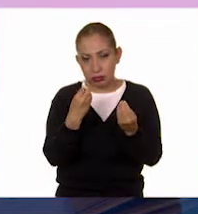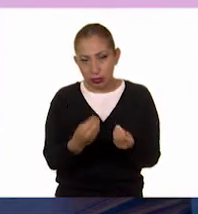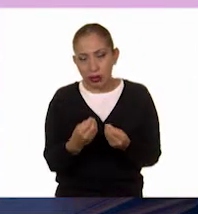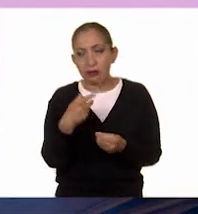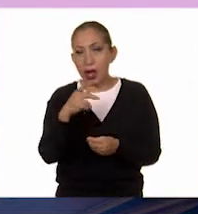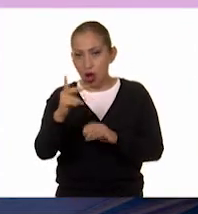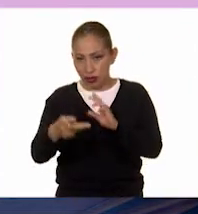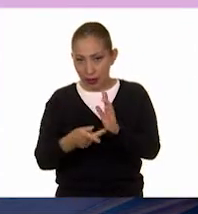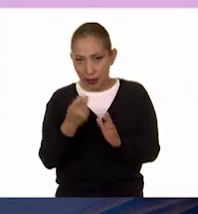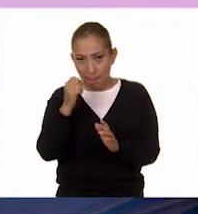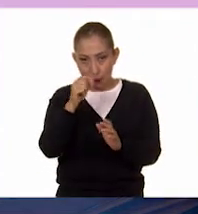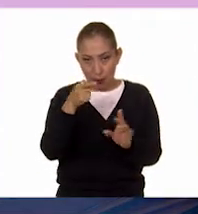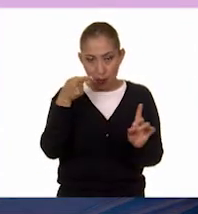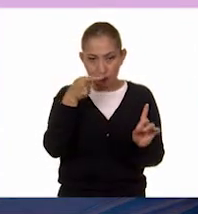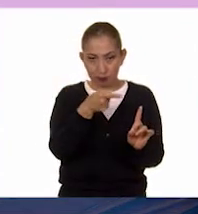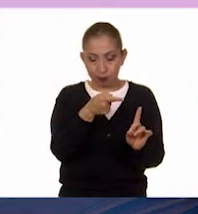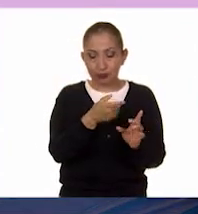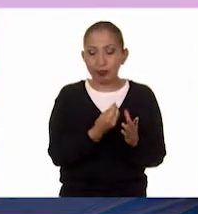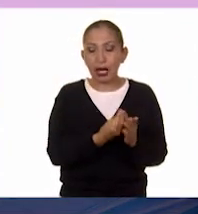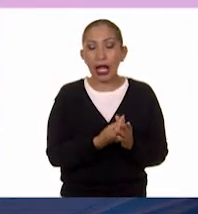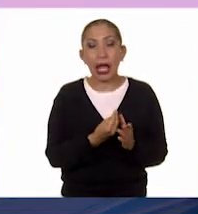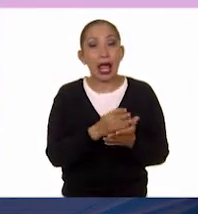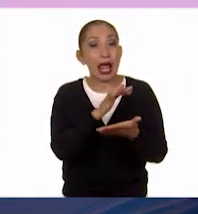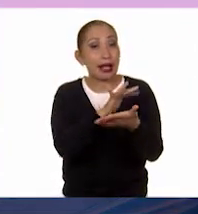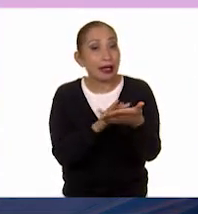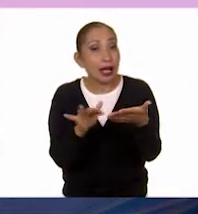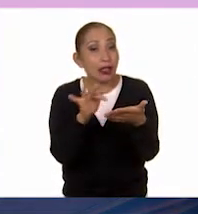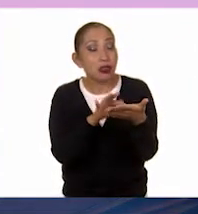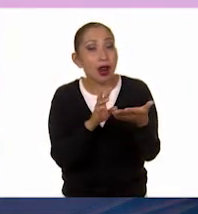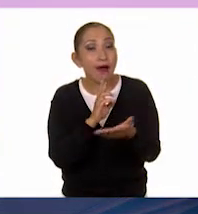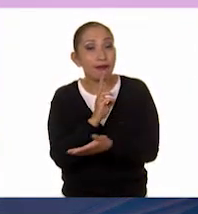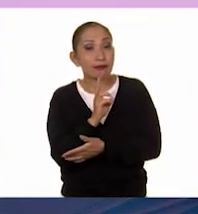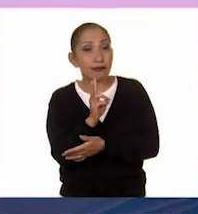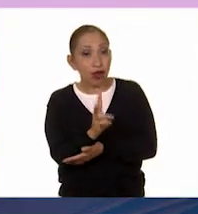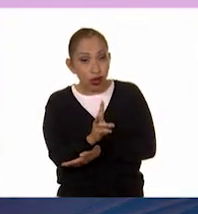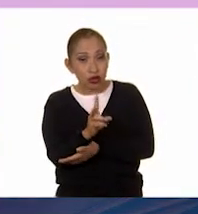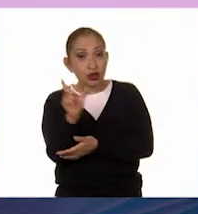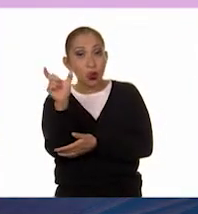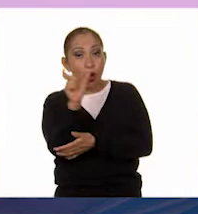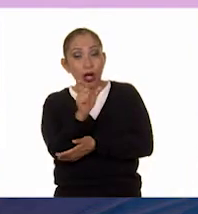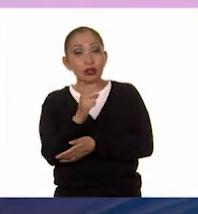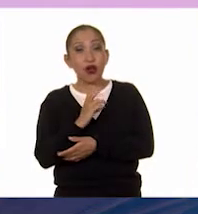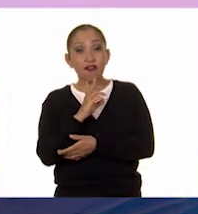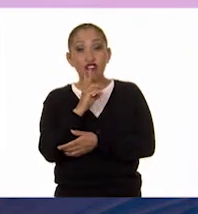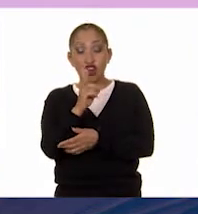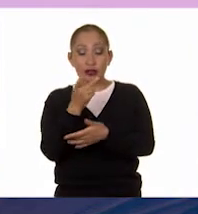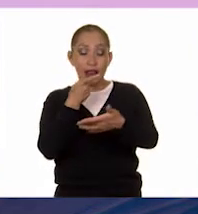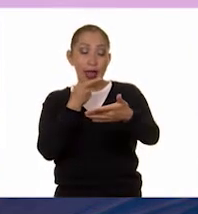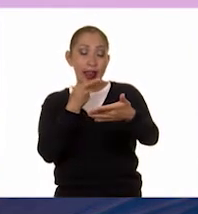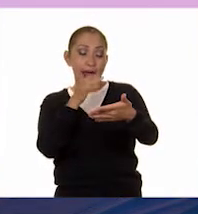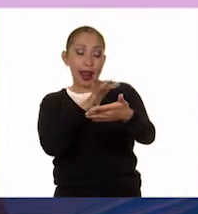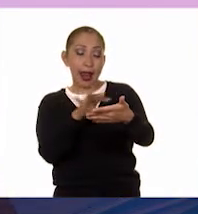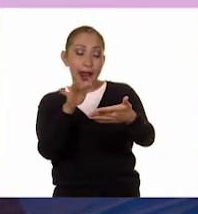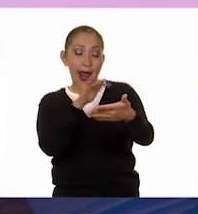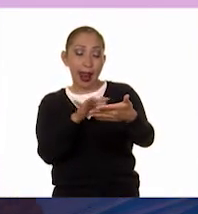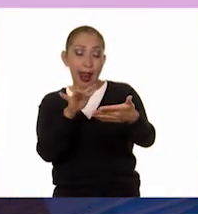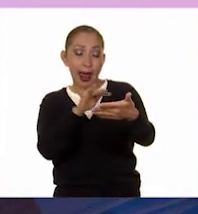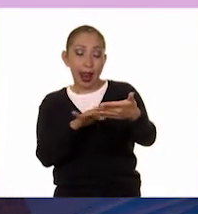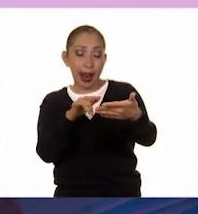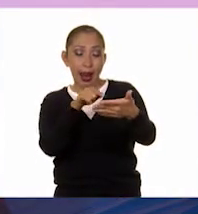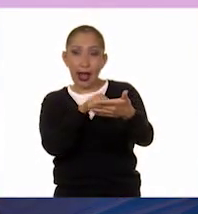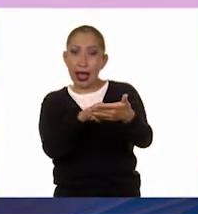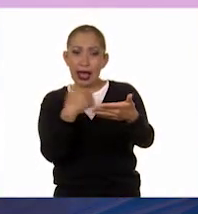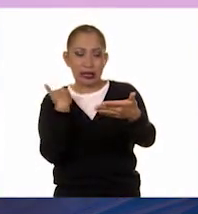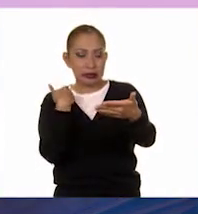Pero volviendo al asunto central de la clase, la lectura en voz alta. Cuando se lee en voz alta un texto que no